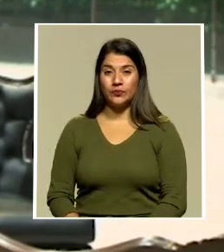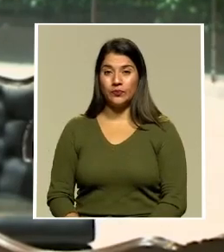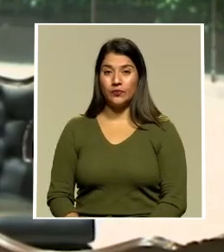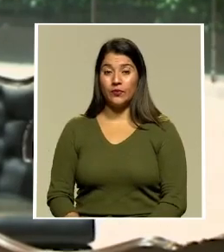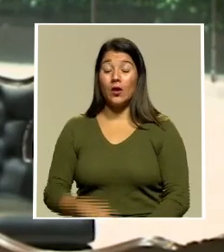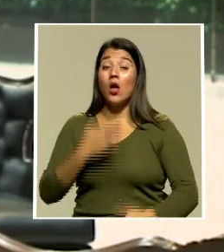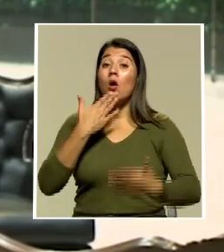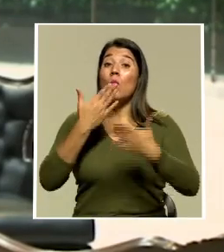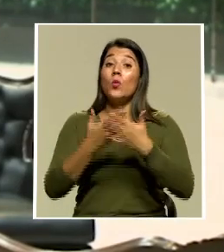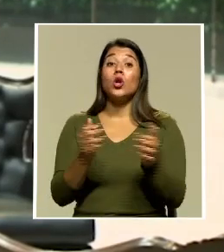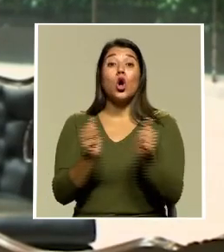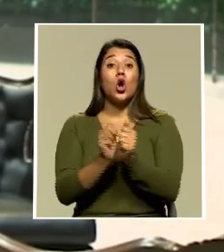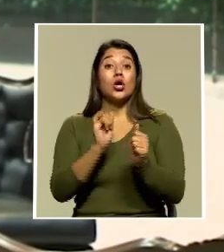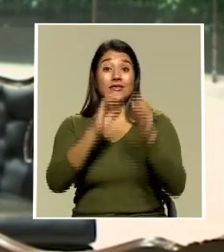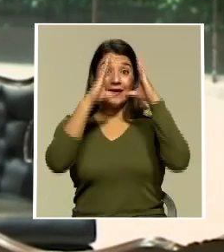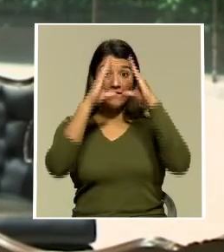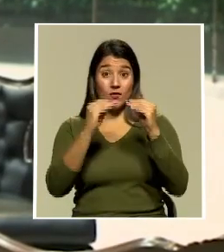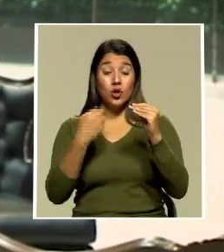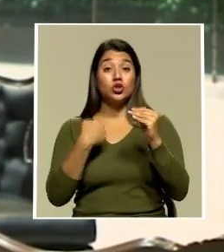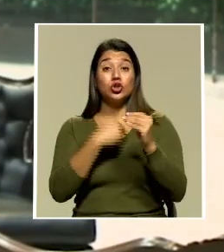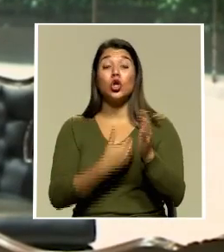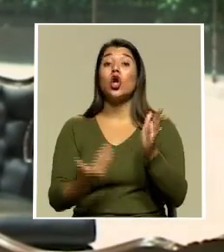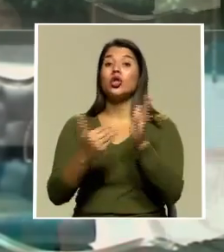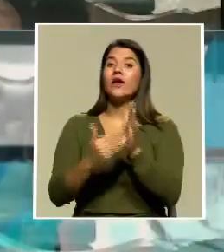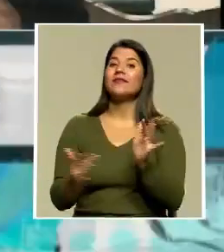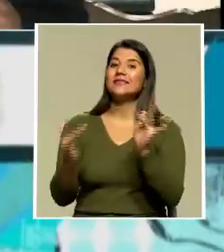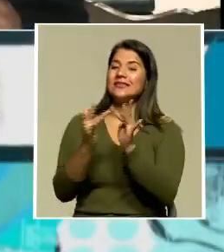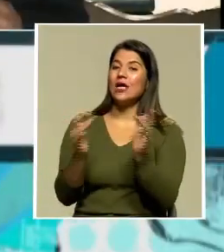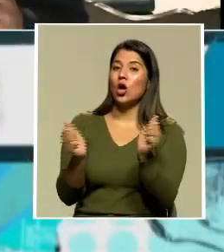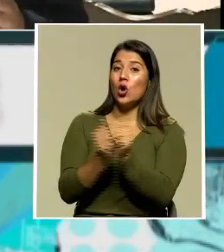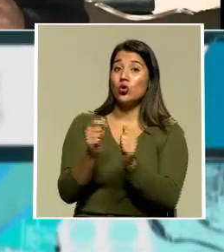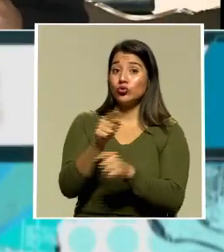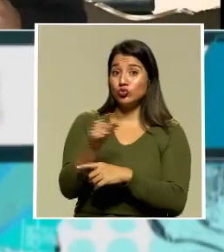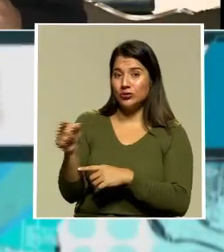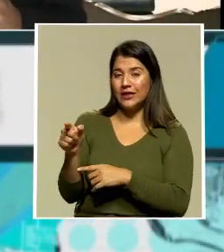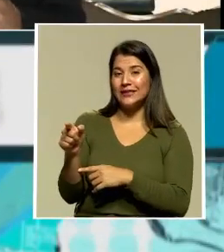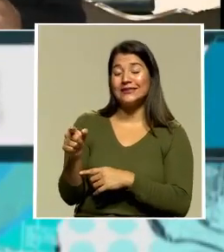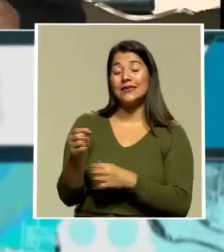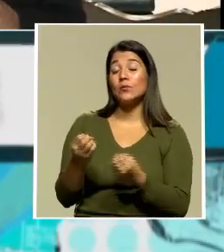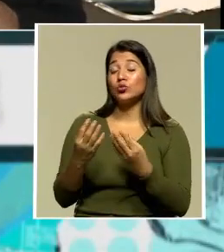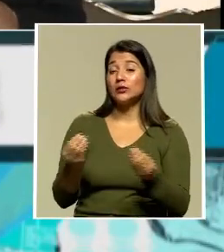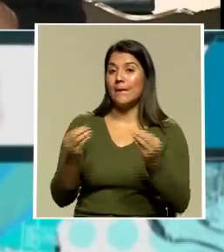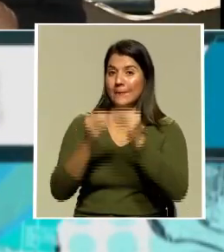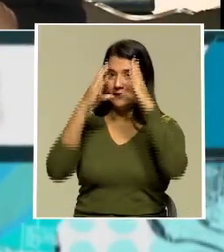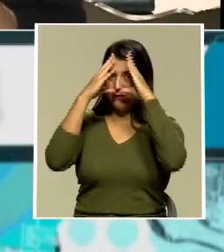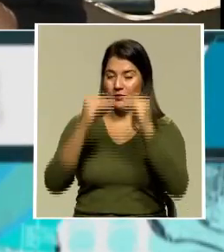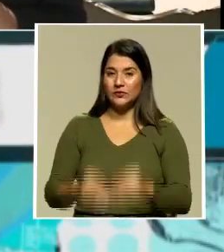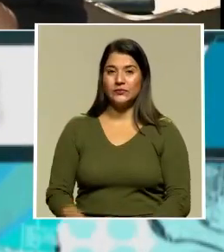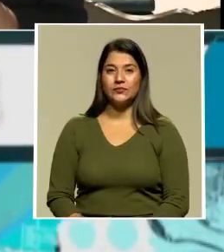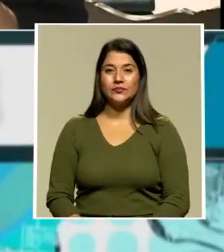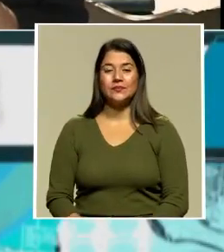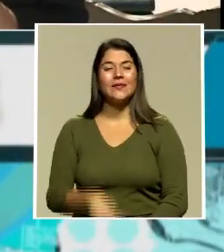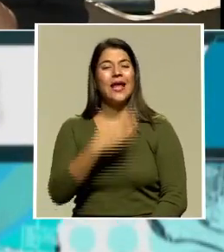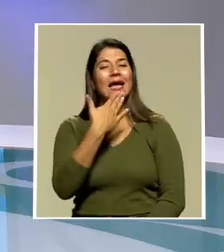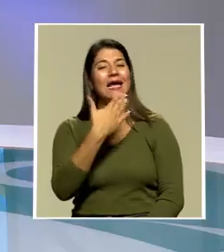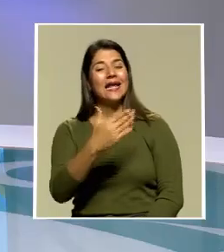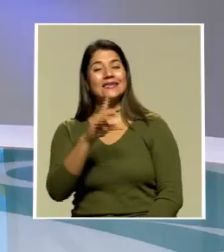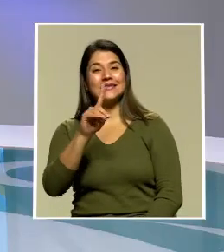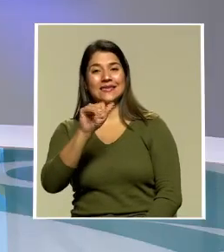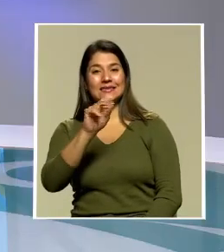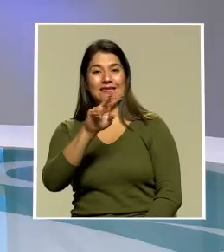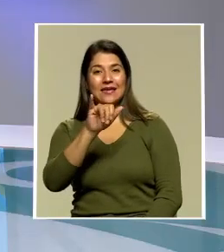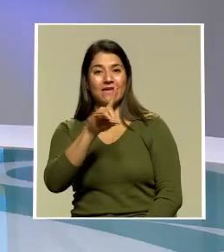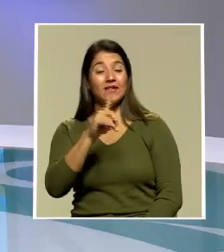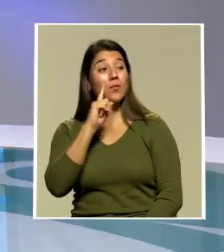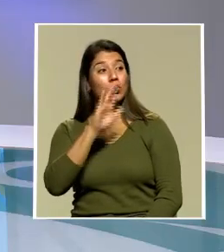Bueno, y con esta información vamos a regresar al set principal de Costa Rica Noticias, donde hay muchísimo más. Muchísimas gracias, David, por la